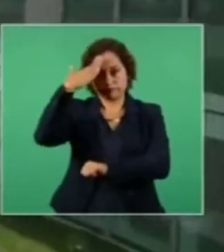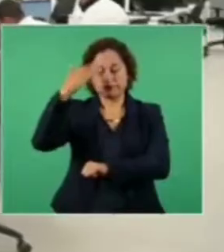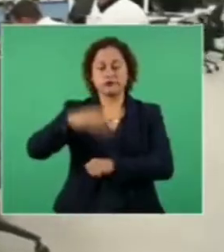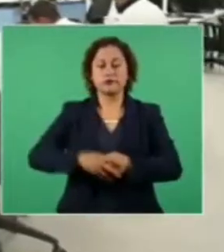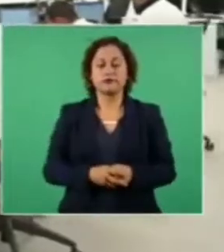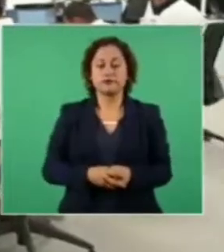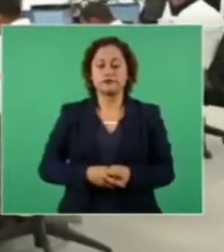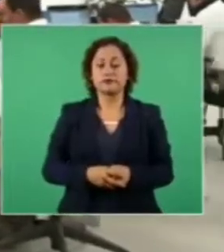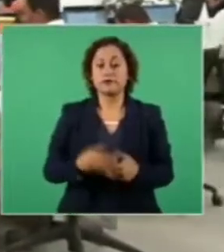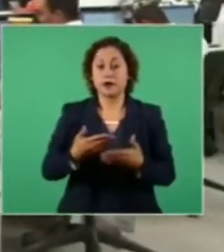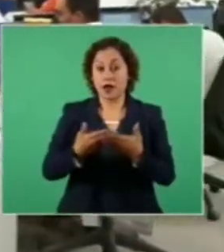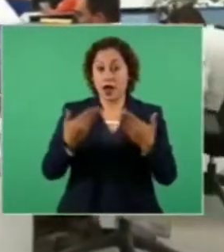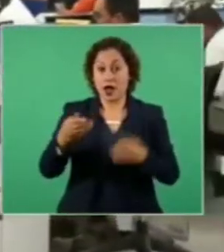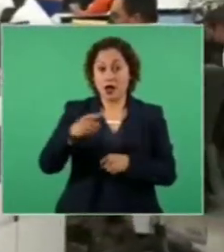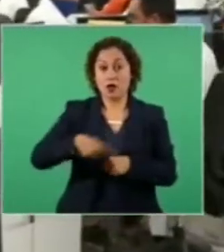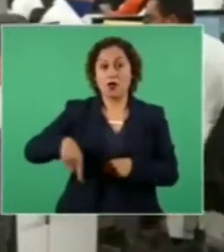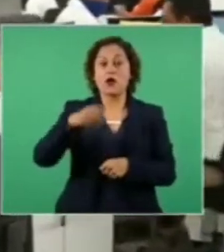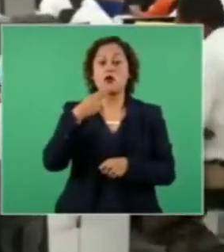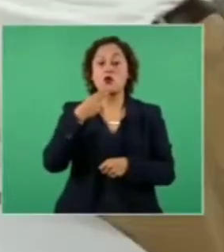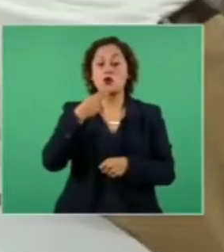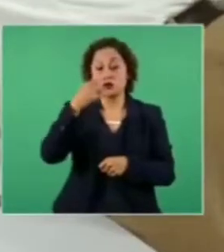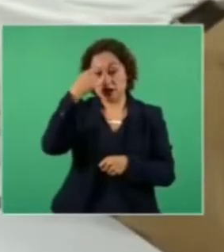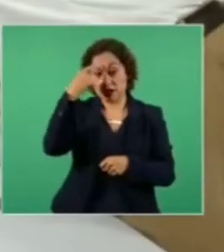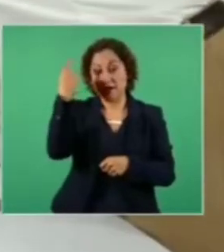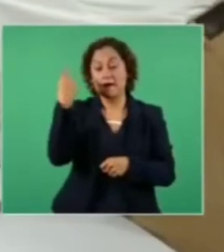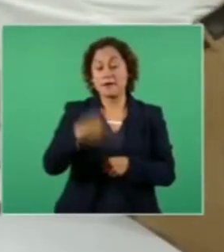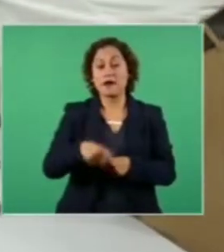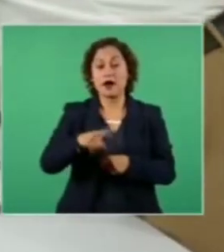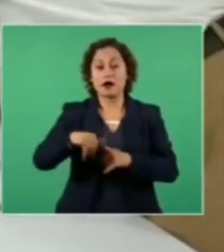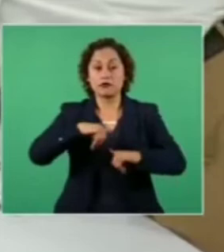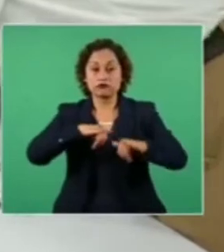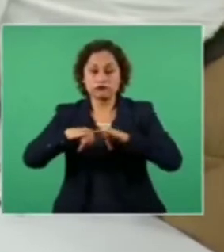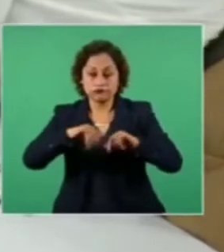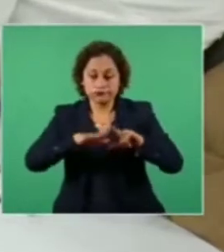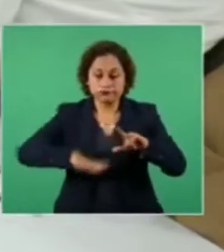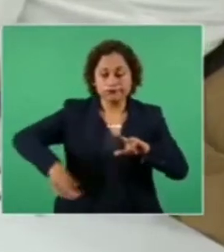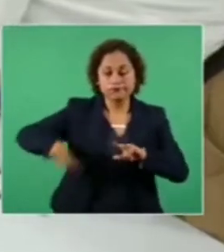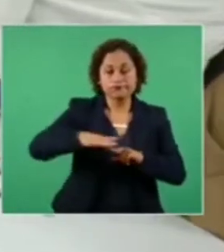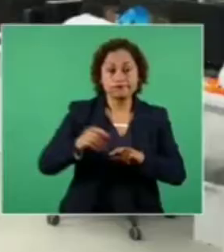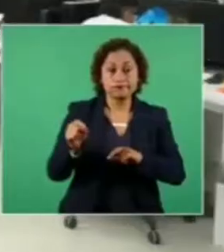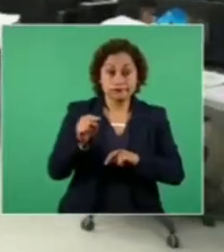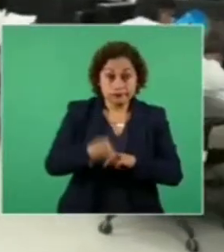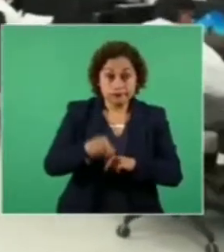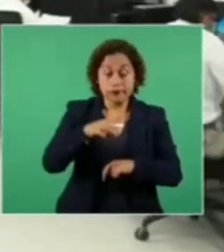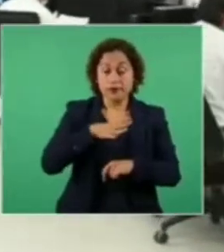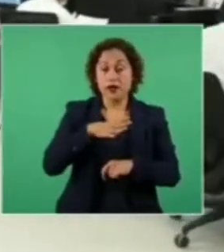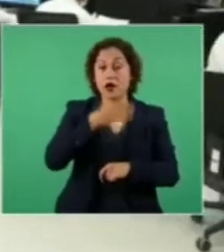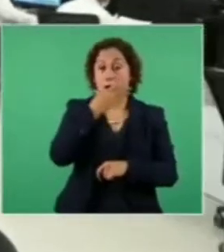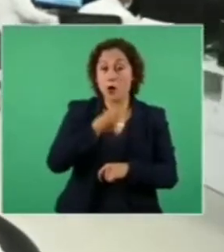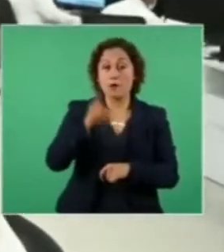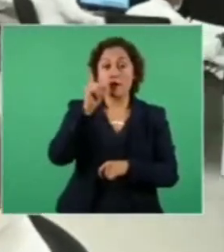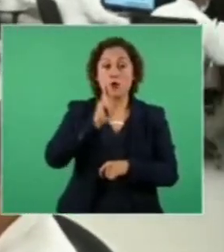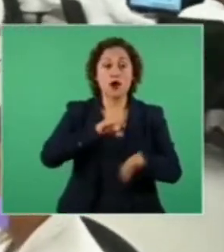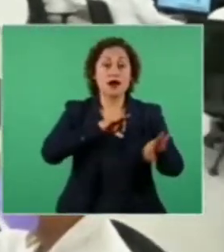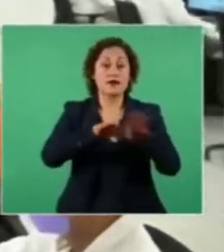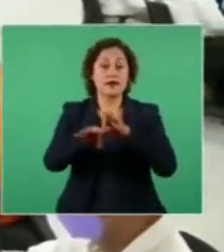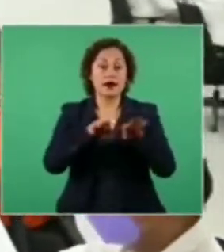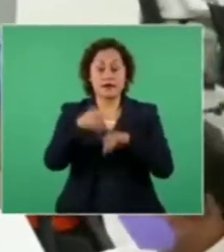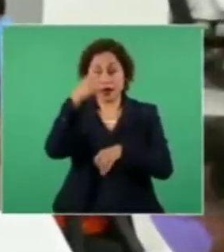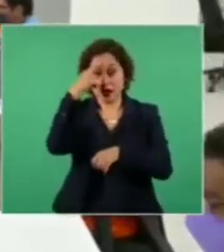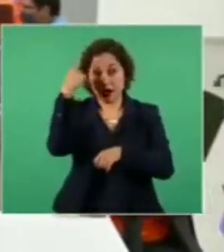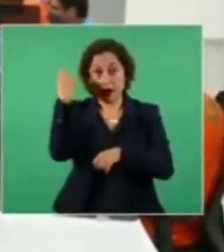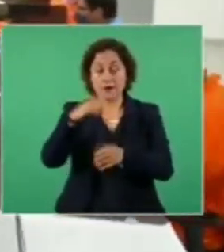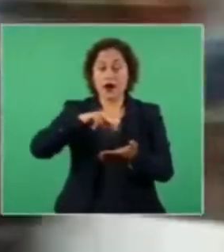concluido, actualmente se utiliza para la residencia de obra donde se encuentran trabajando mujeres y hombres en funciones de supervisión, ingeniería